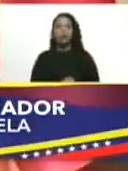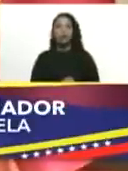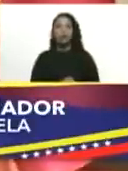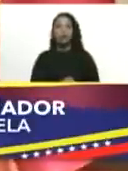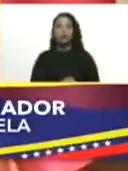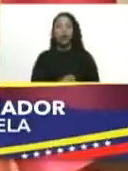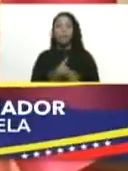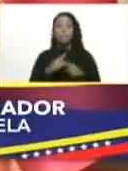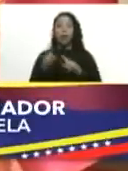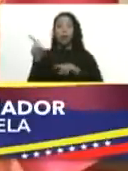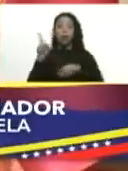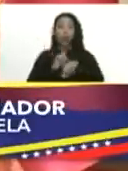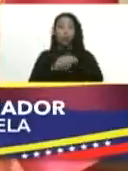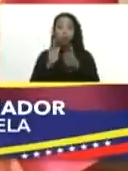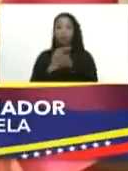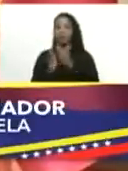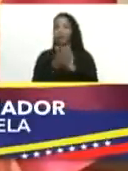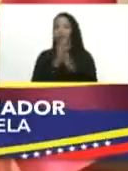Pero esos tiempos pasaron.